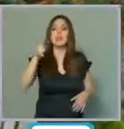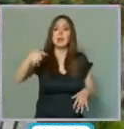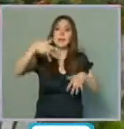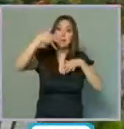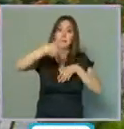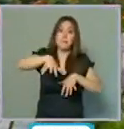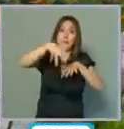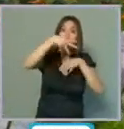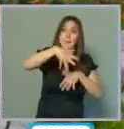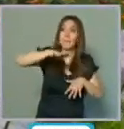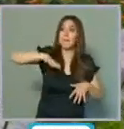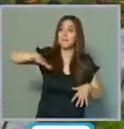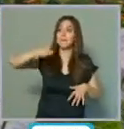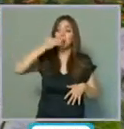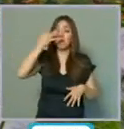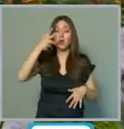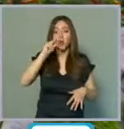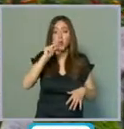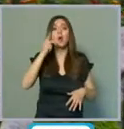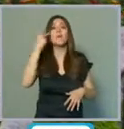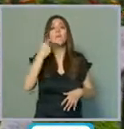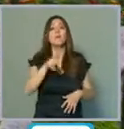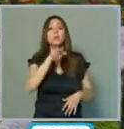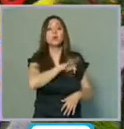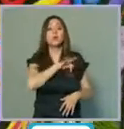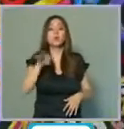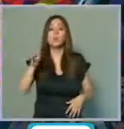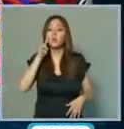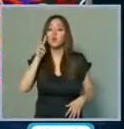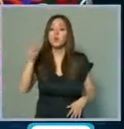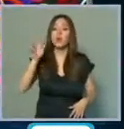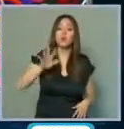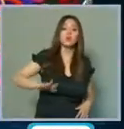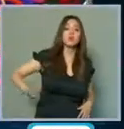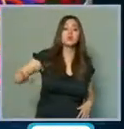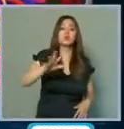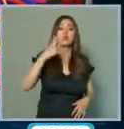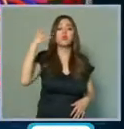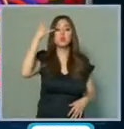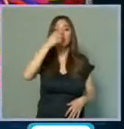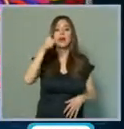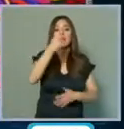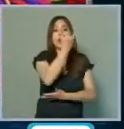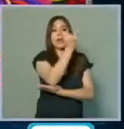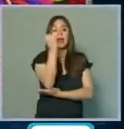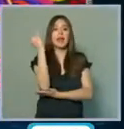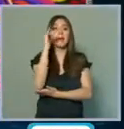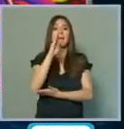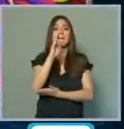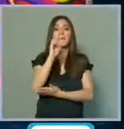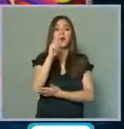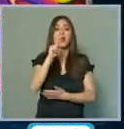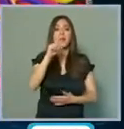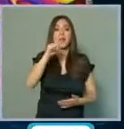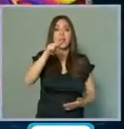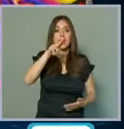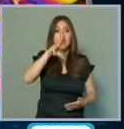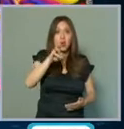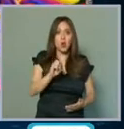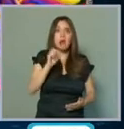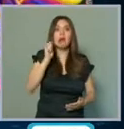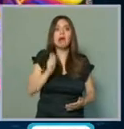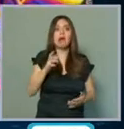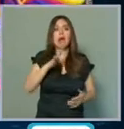como tal, pero lo que hay es un gran espectáculo a disfrutar en este jardín botánico, porque está lleno